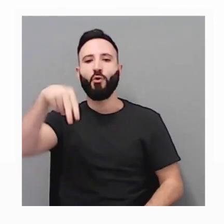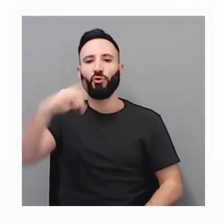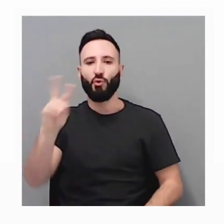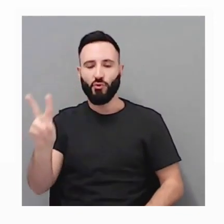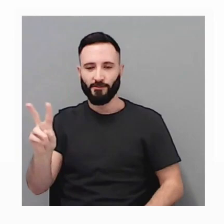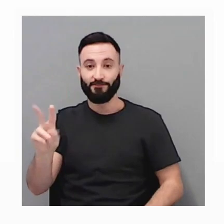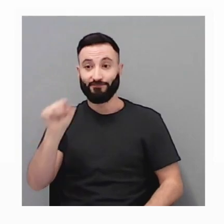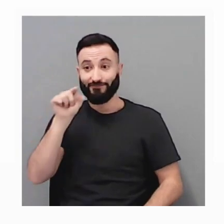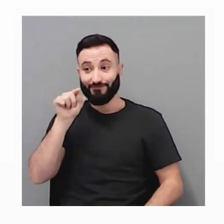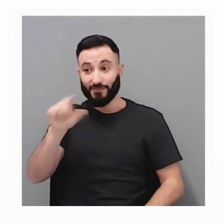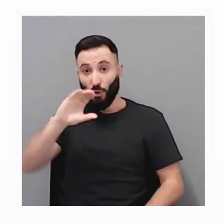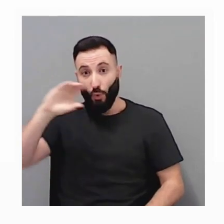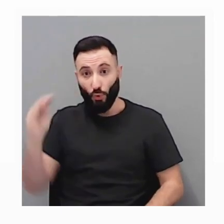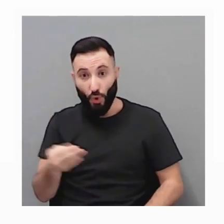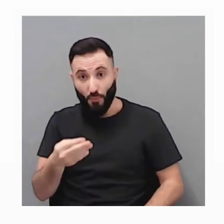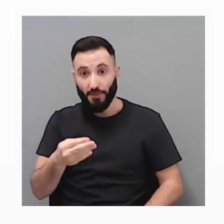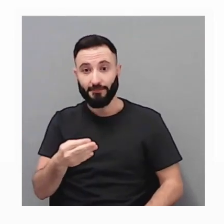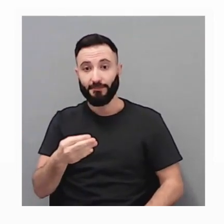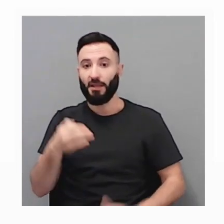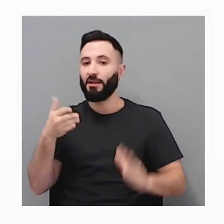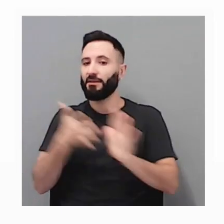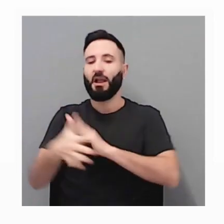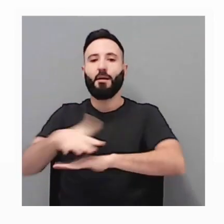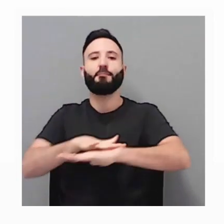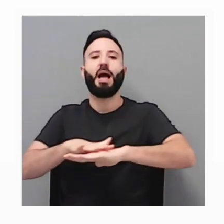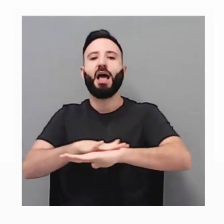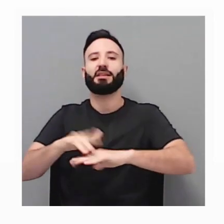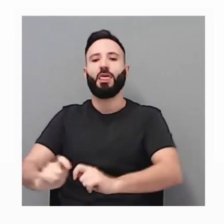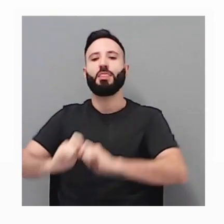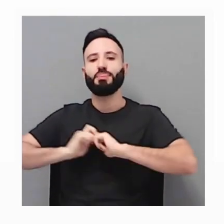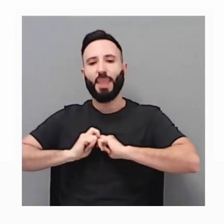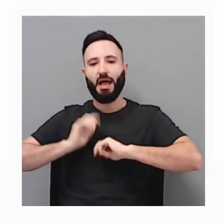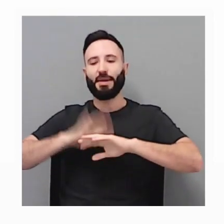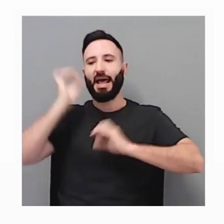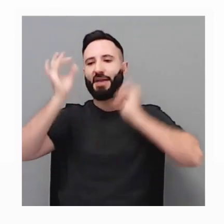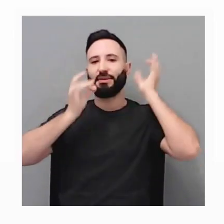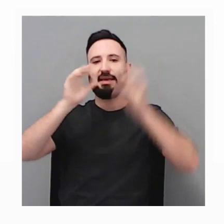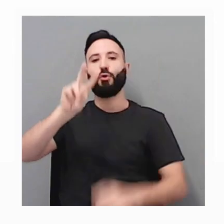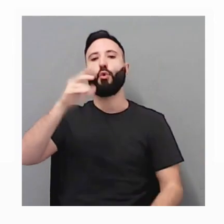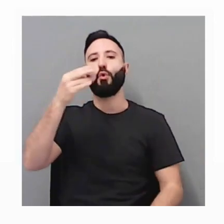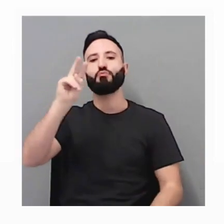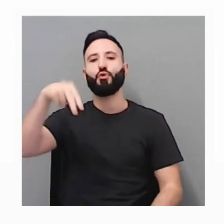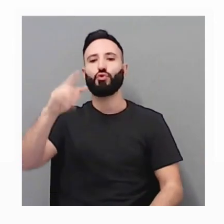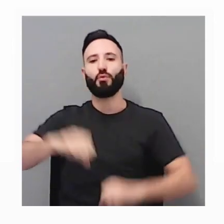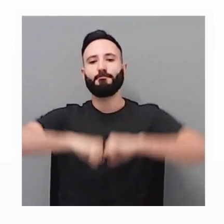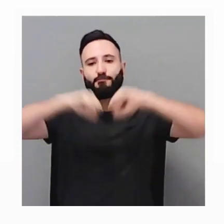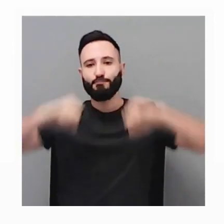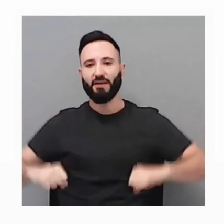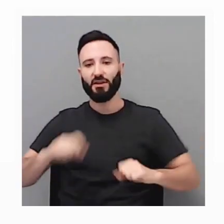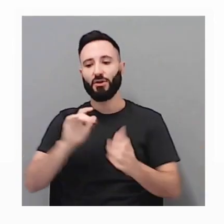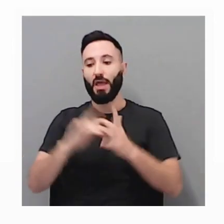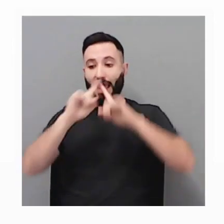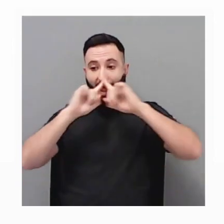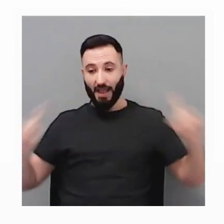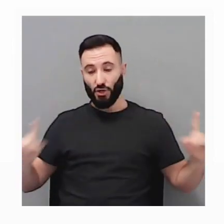en la verdad, la base de lo que da sustentabilidad a la actividad Ubuntu en el año lectivo.